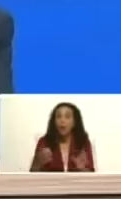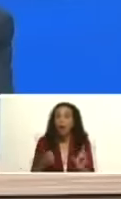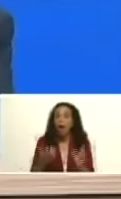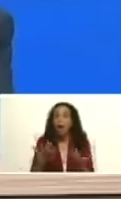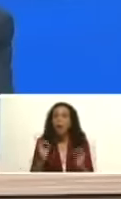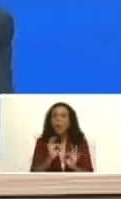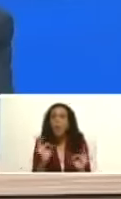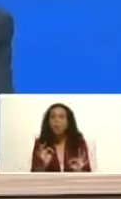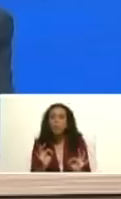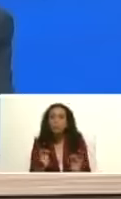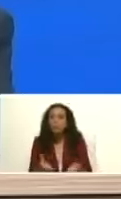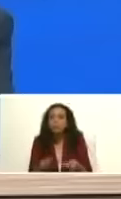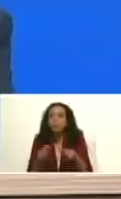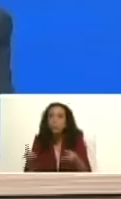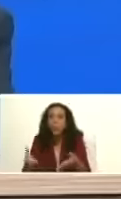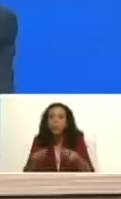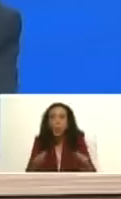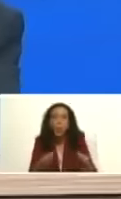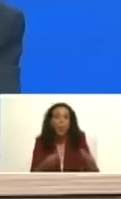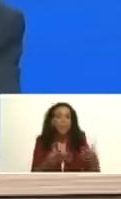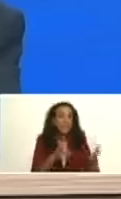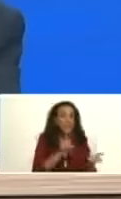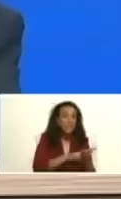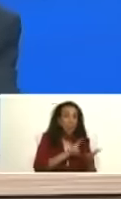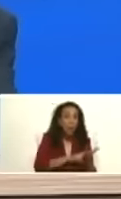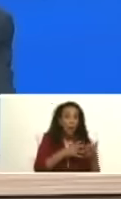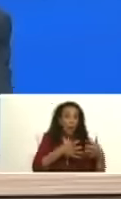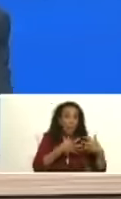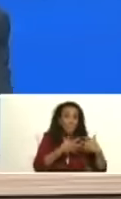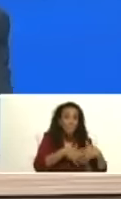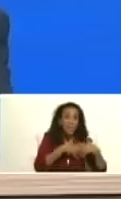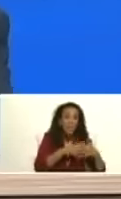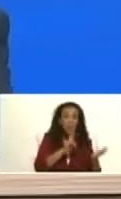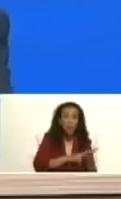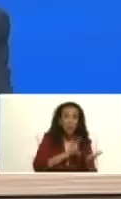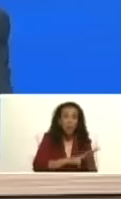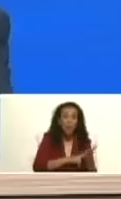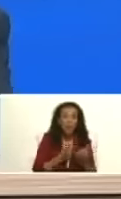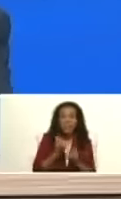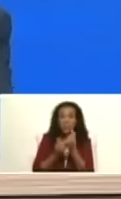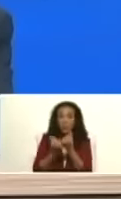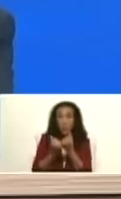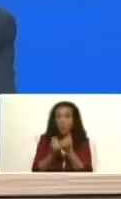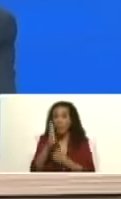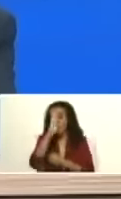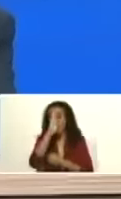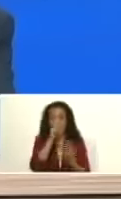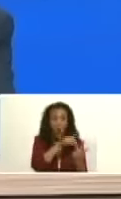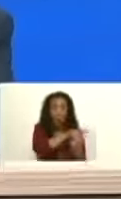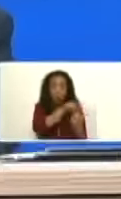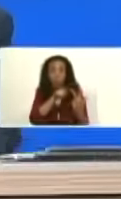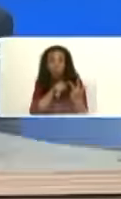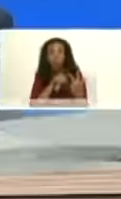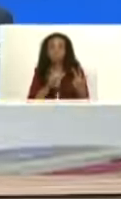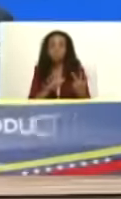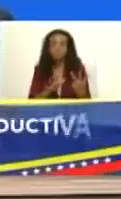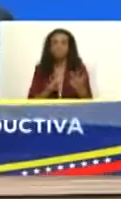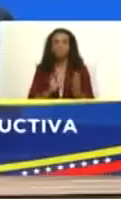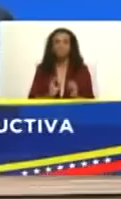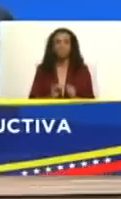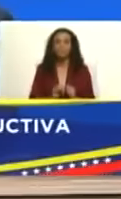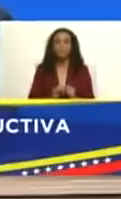impactar desde el sector de seguros el sector financiero y bancario del país